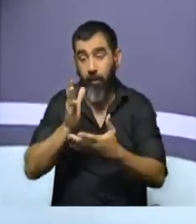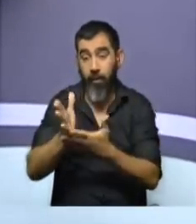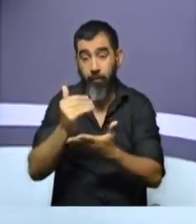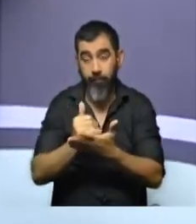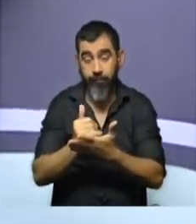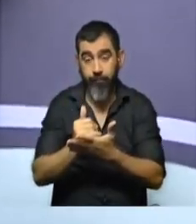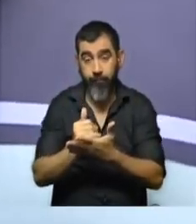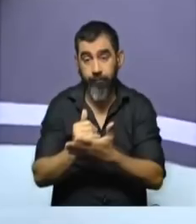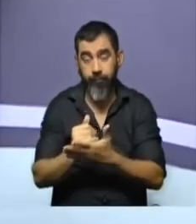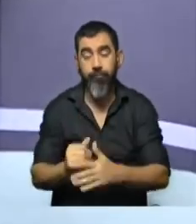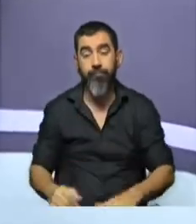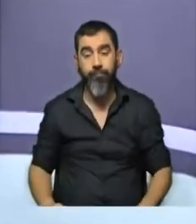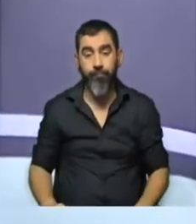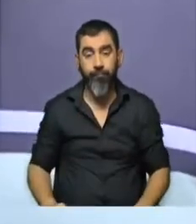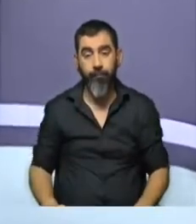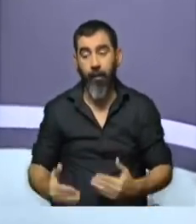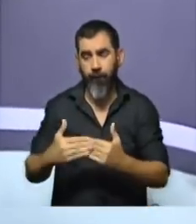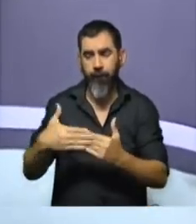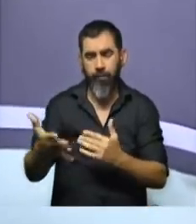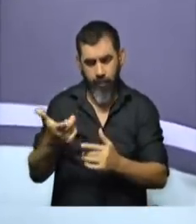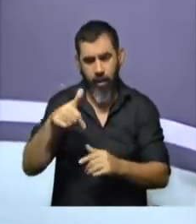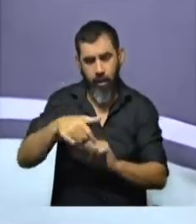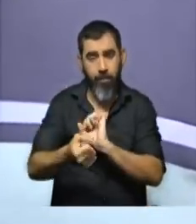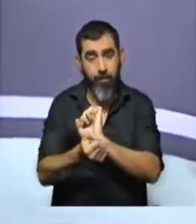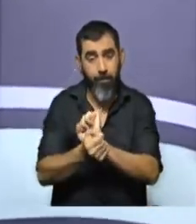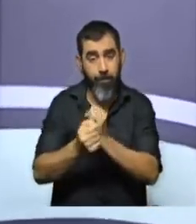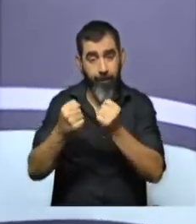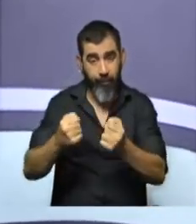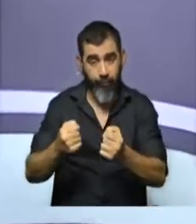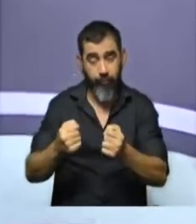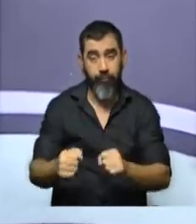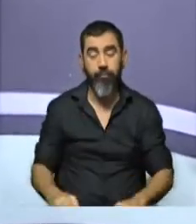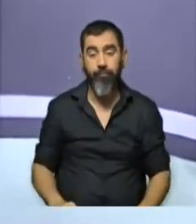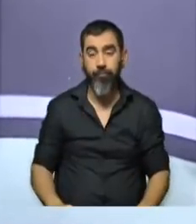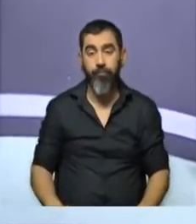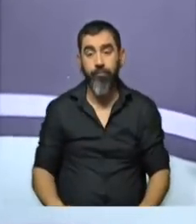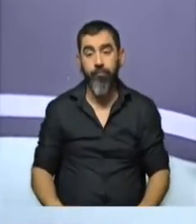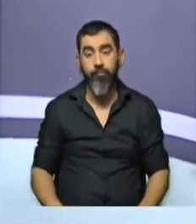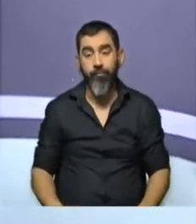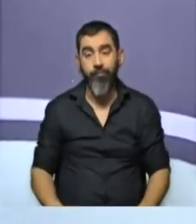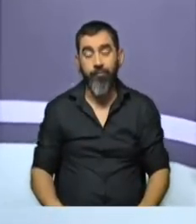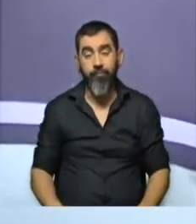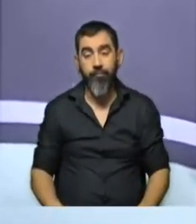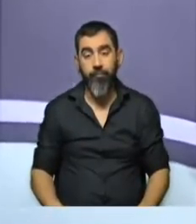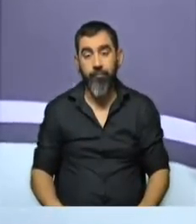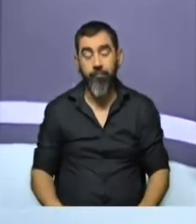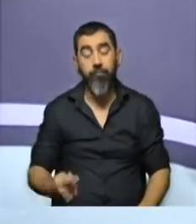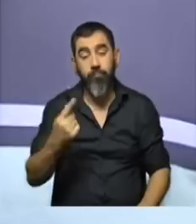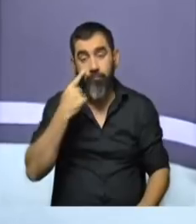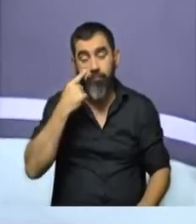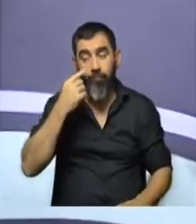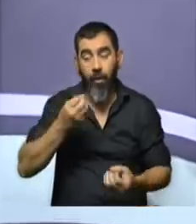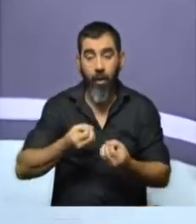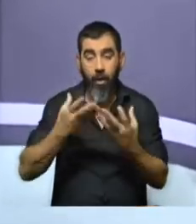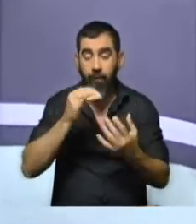que decenas de vecinos que estuvieron detenidos en este centro de clandestino, de detención y tortura, toma conocimiento de esas graves